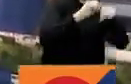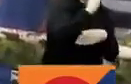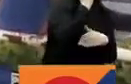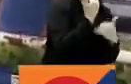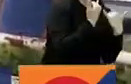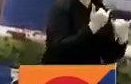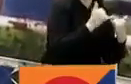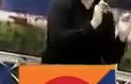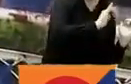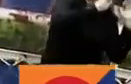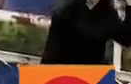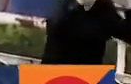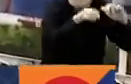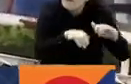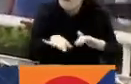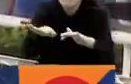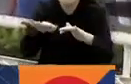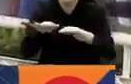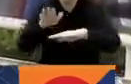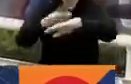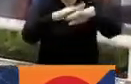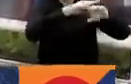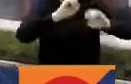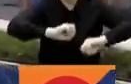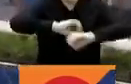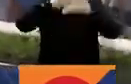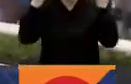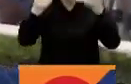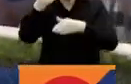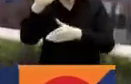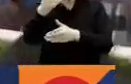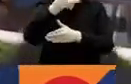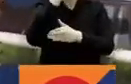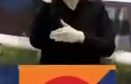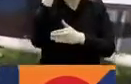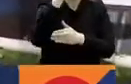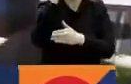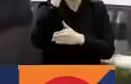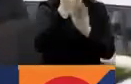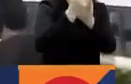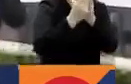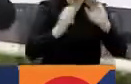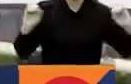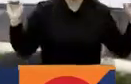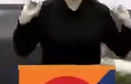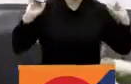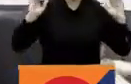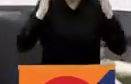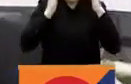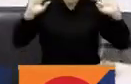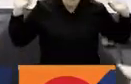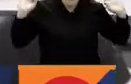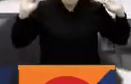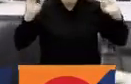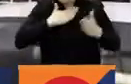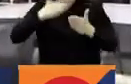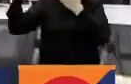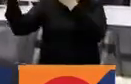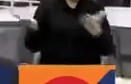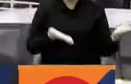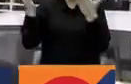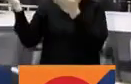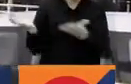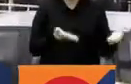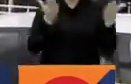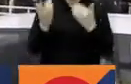Muy importante hacer una advertencia y claridad. Colombia no tiene ningún tipo de restricción de ingreso al país distinta